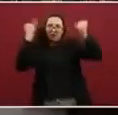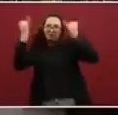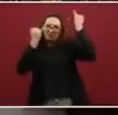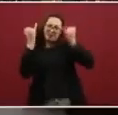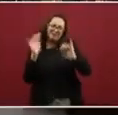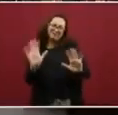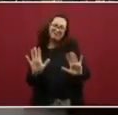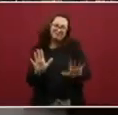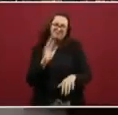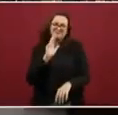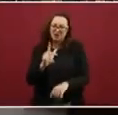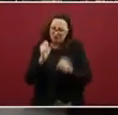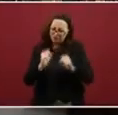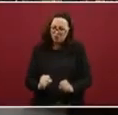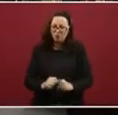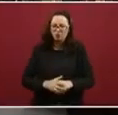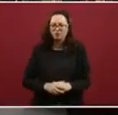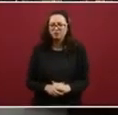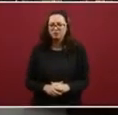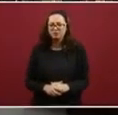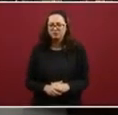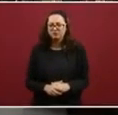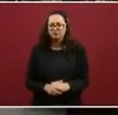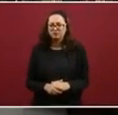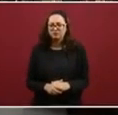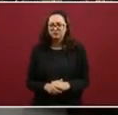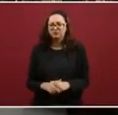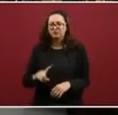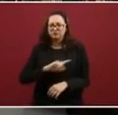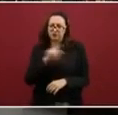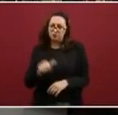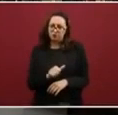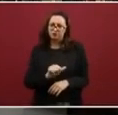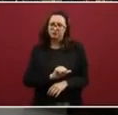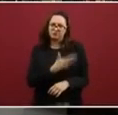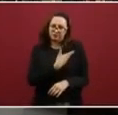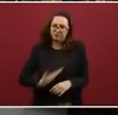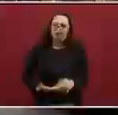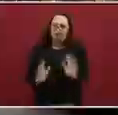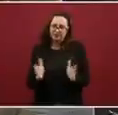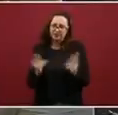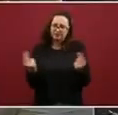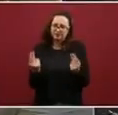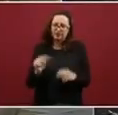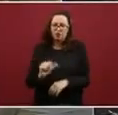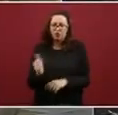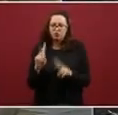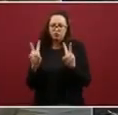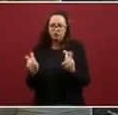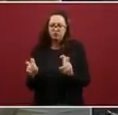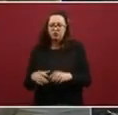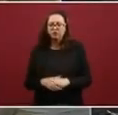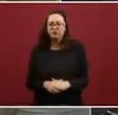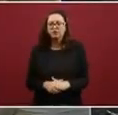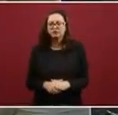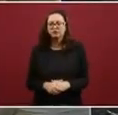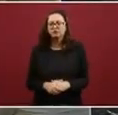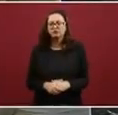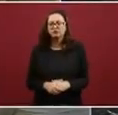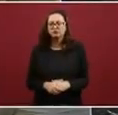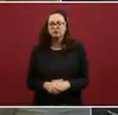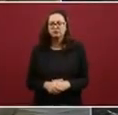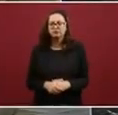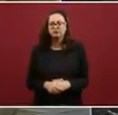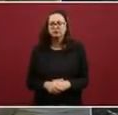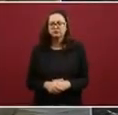más para dejar a la conferencia del señor presidente con otros temas. Buenos días, Alberto Rodríguez, de SDP Noticias. Llama la atención que en